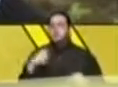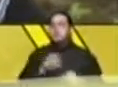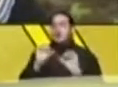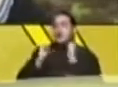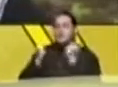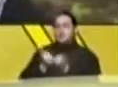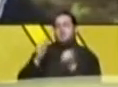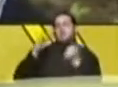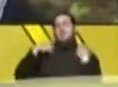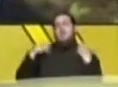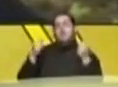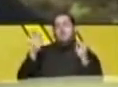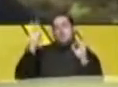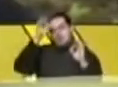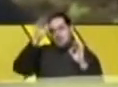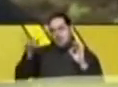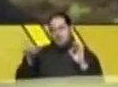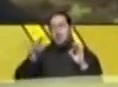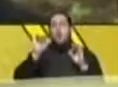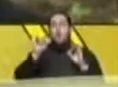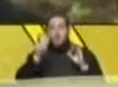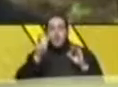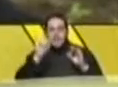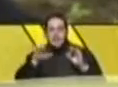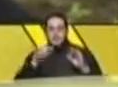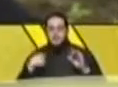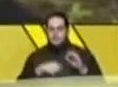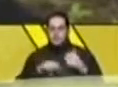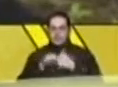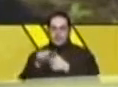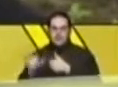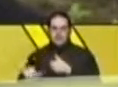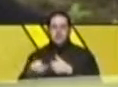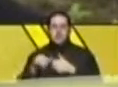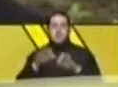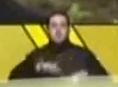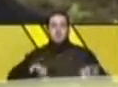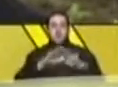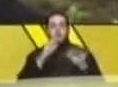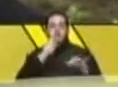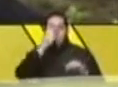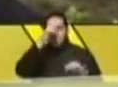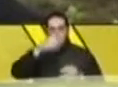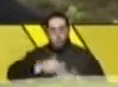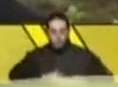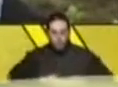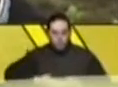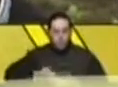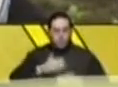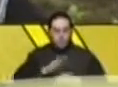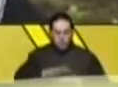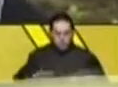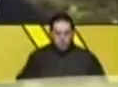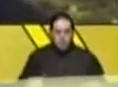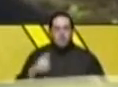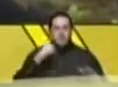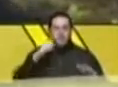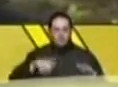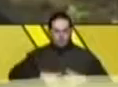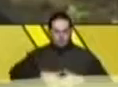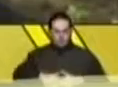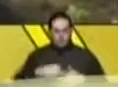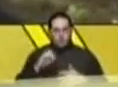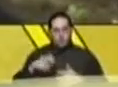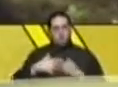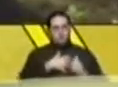Departamento de Salud Federal para el WIC, y ahí tenemos lo que son alimentos fundamentales para infantes, para madres lactantes y madres embarazadas, quizás